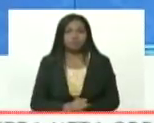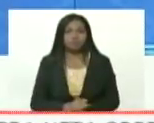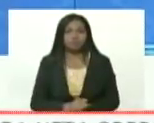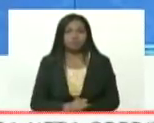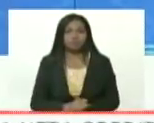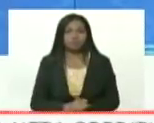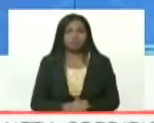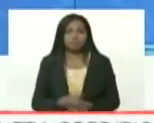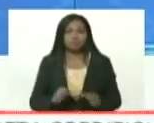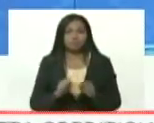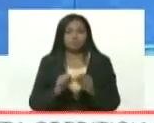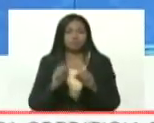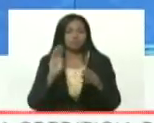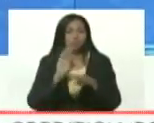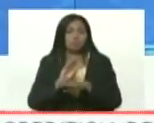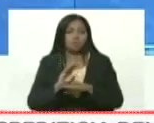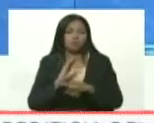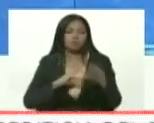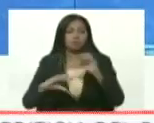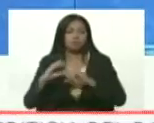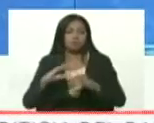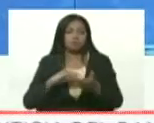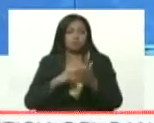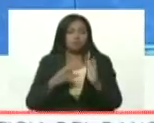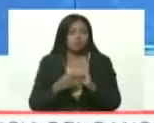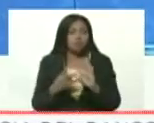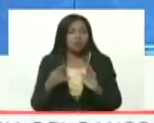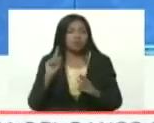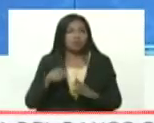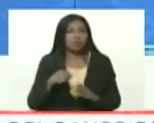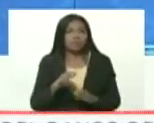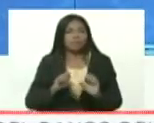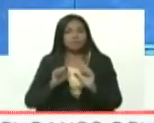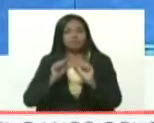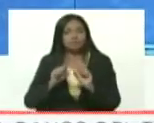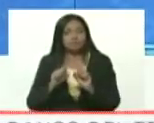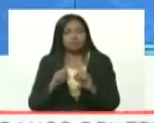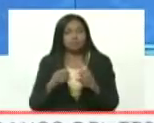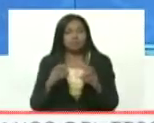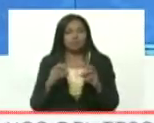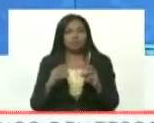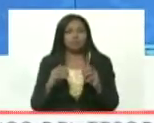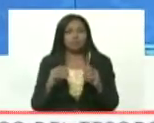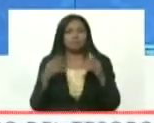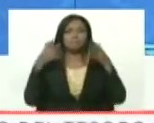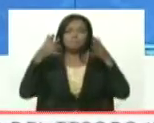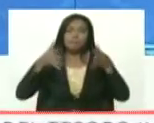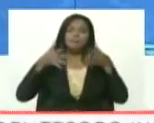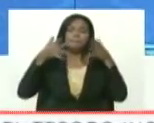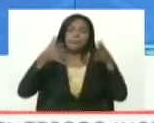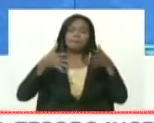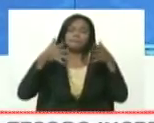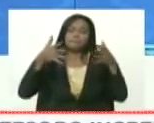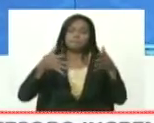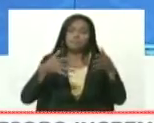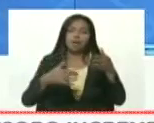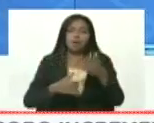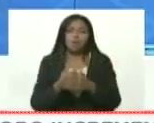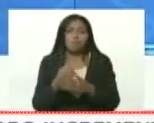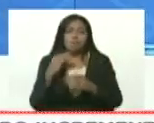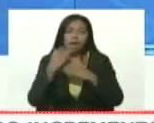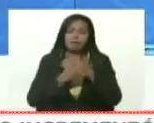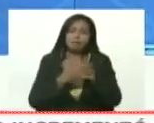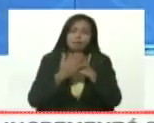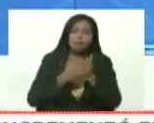para seguir protegiendo la ciencia nacional, para seguir estimulando desde lo más tierno